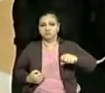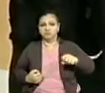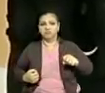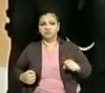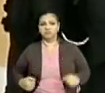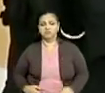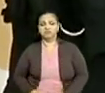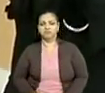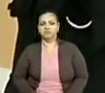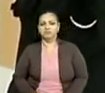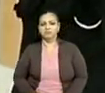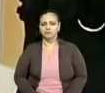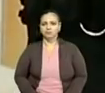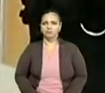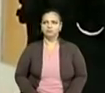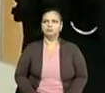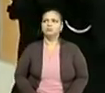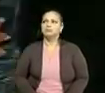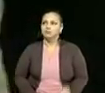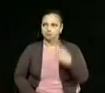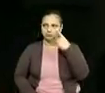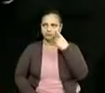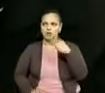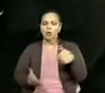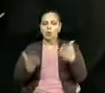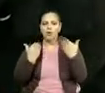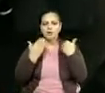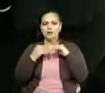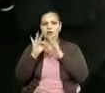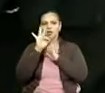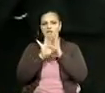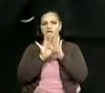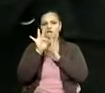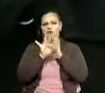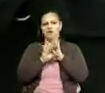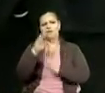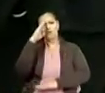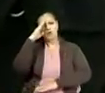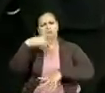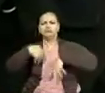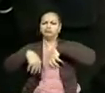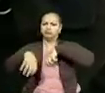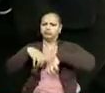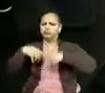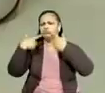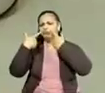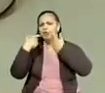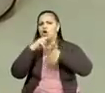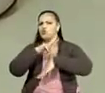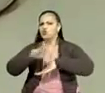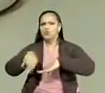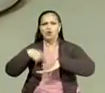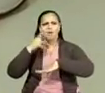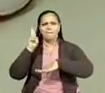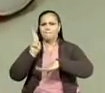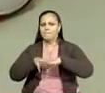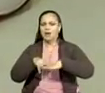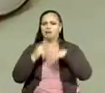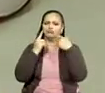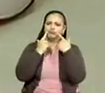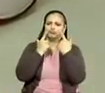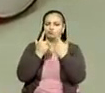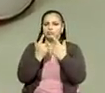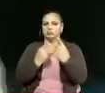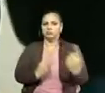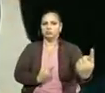La captura se dio en el distrito Florida, en Guayaquil, producto de un control fijo de la Policía Nacional. La inspección dio paso para que